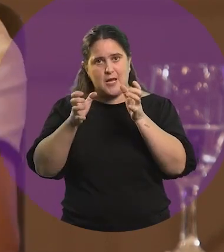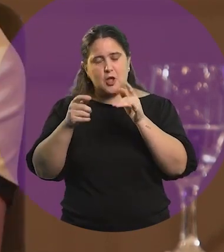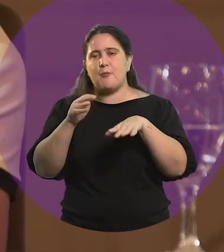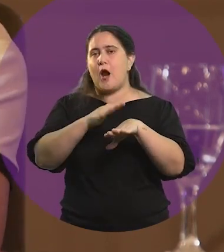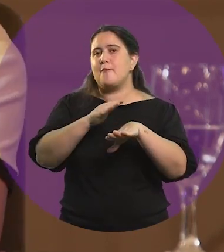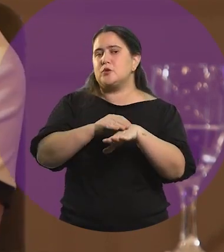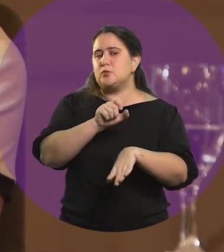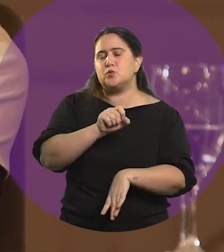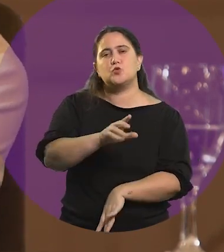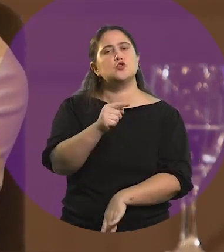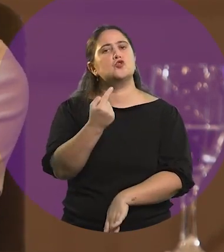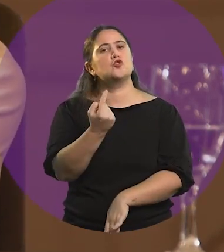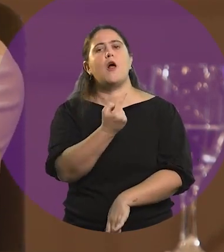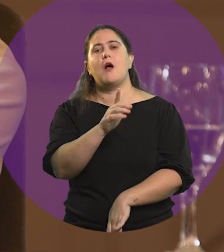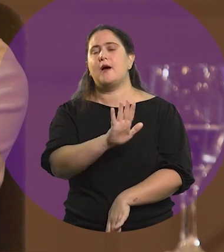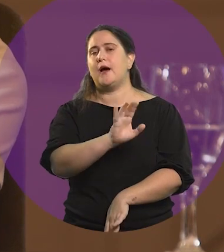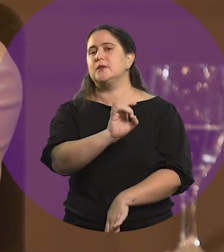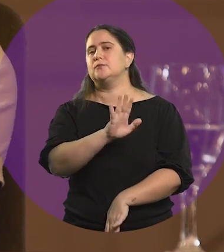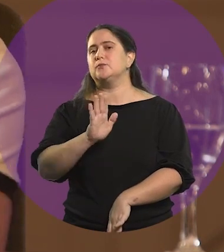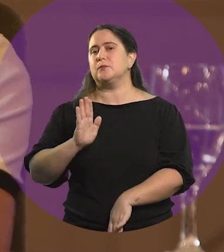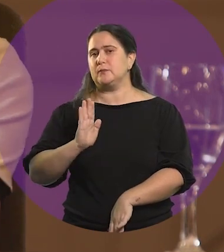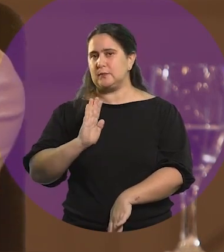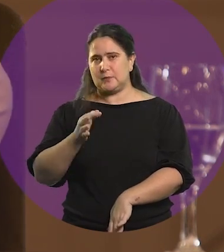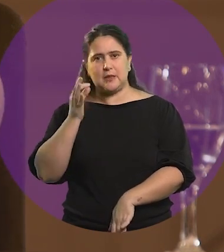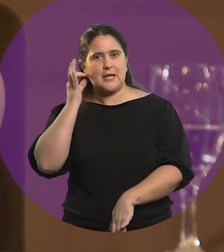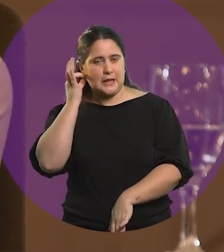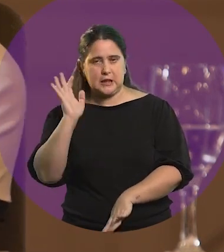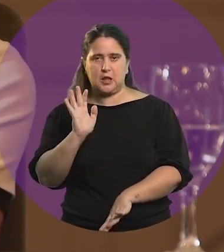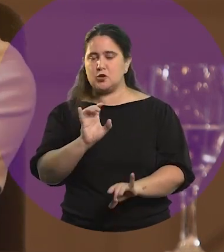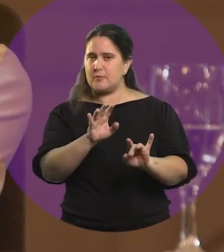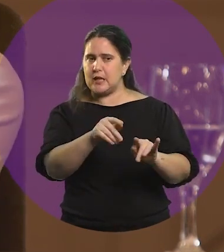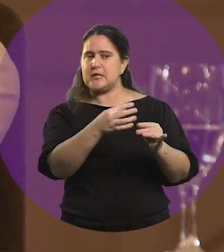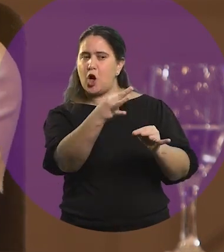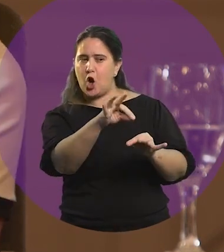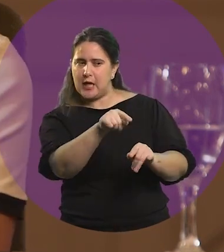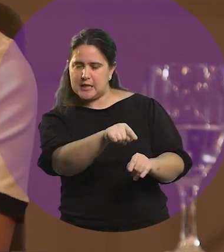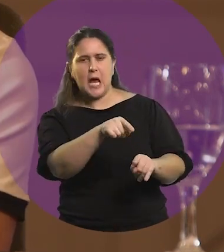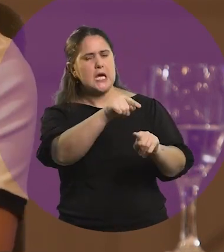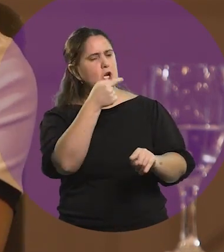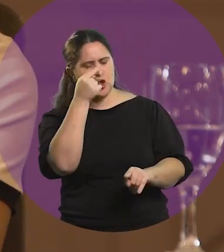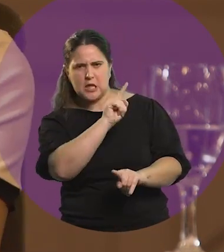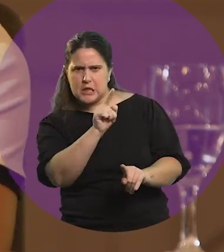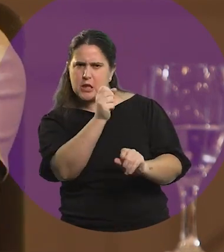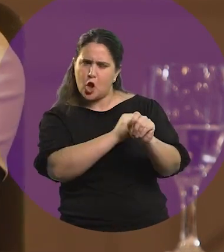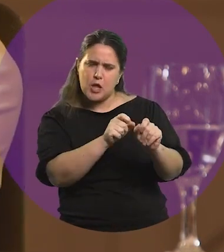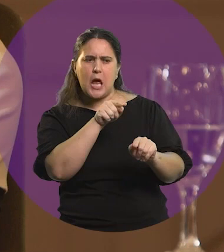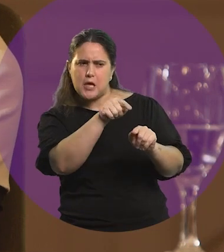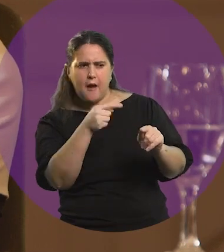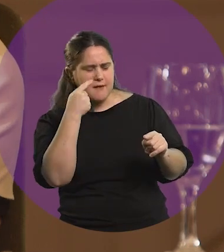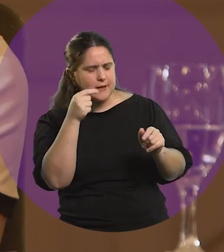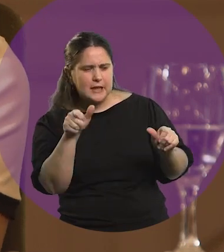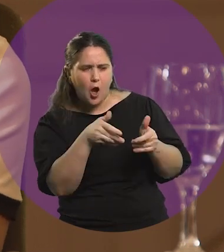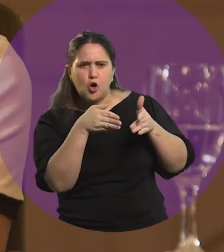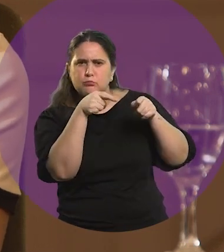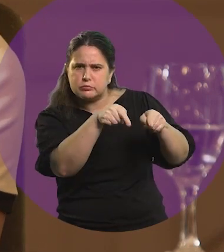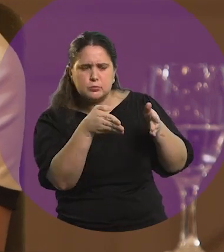como poner la responsabilidad exclusivamente en las niñas, ¿no? Es decir, bueno, vamos a corregirlas, ¿no? Son ellas las que no les interesan los STEM, vamos a ver cómo